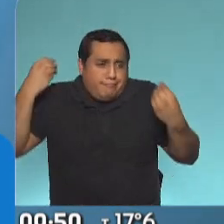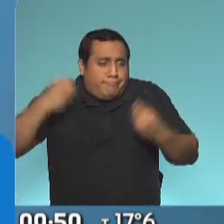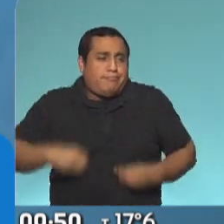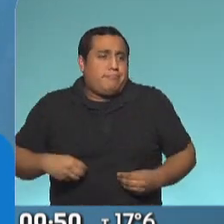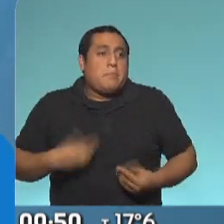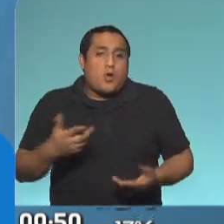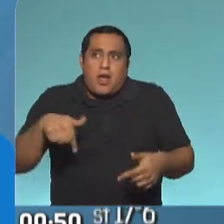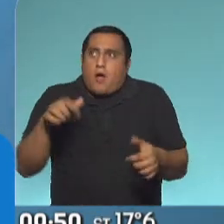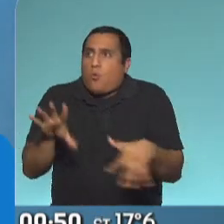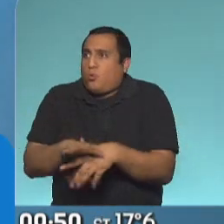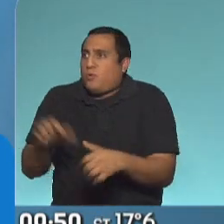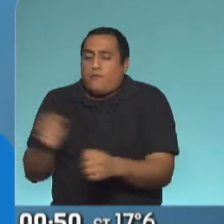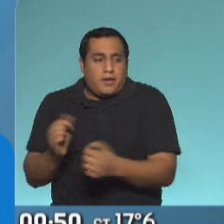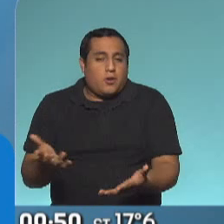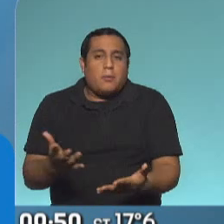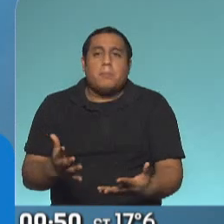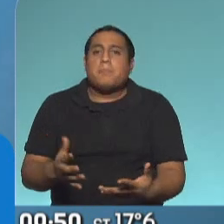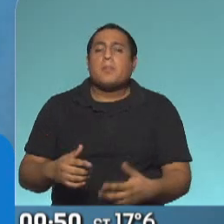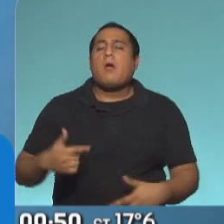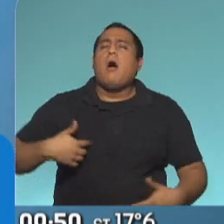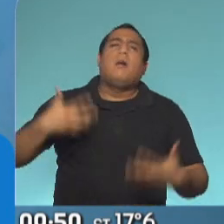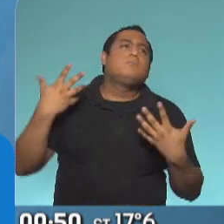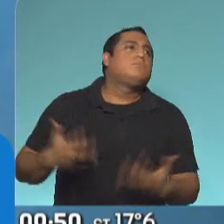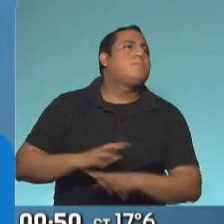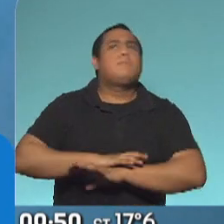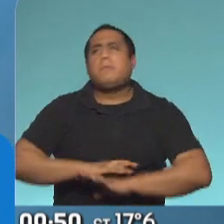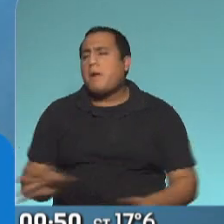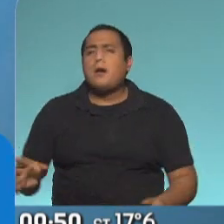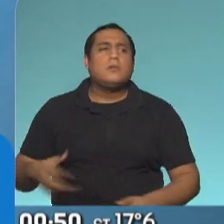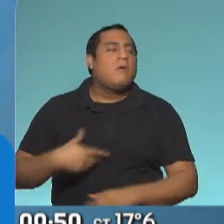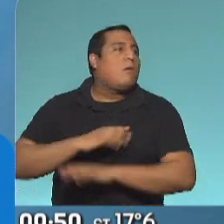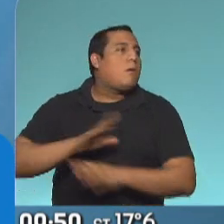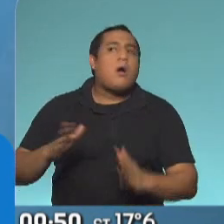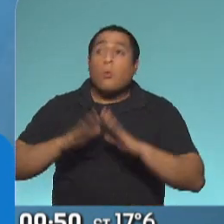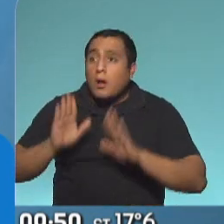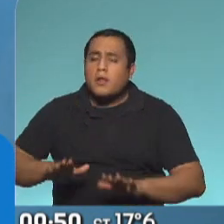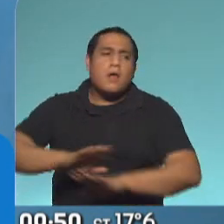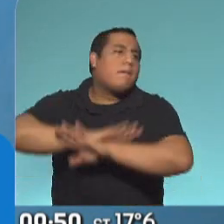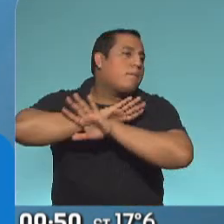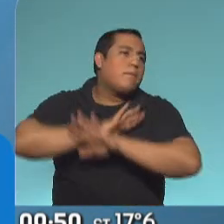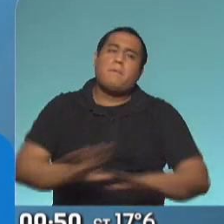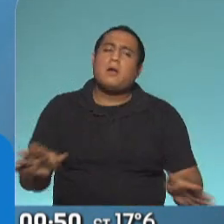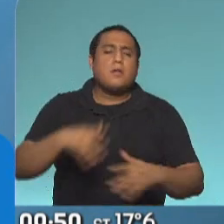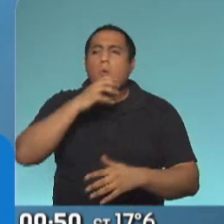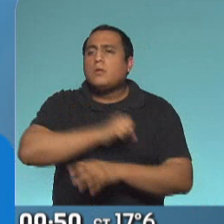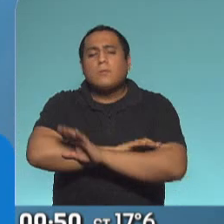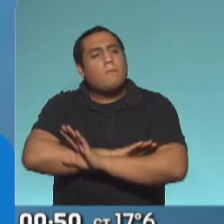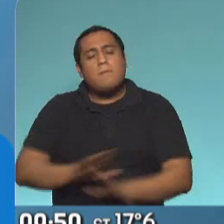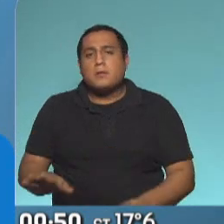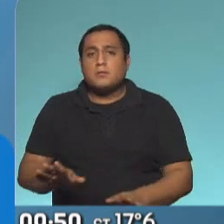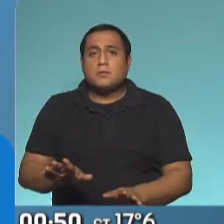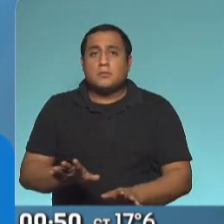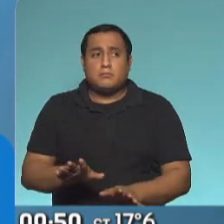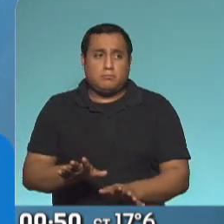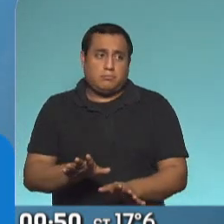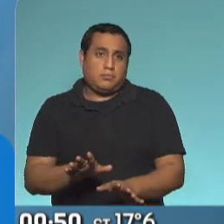digamos pero la idea de estoy harto de la cuarentena estoy cansado de la cuarentena no aguantó más la cuarentena en realidad lo